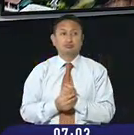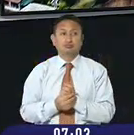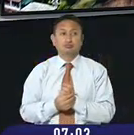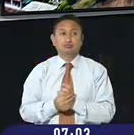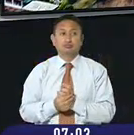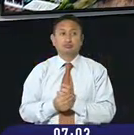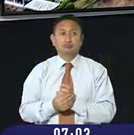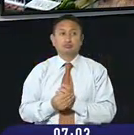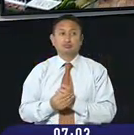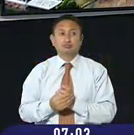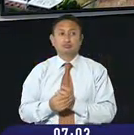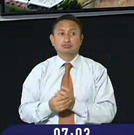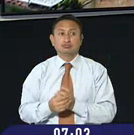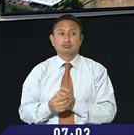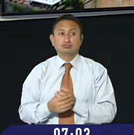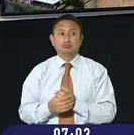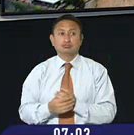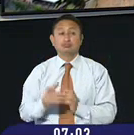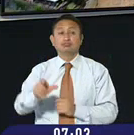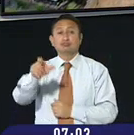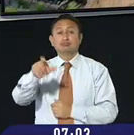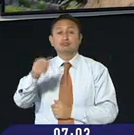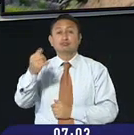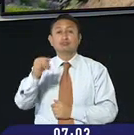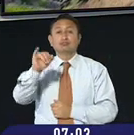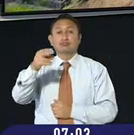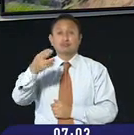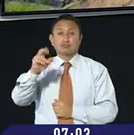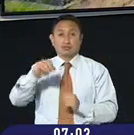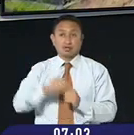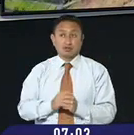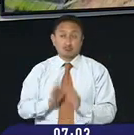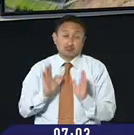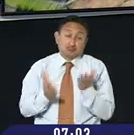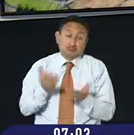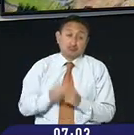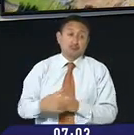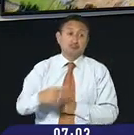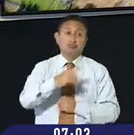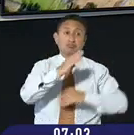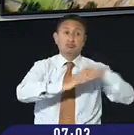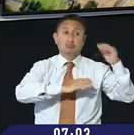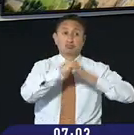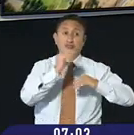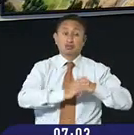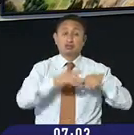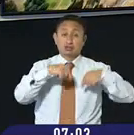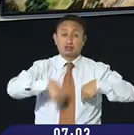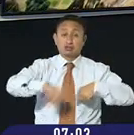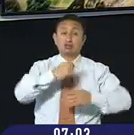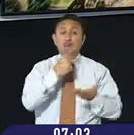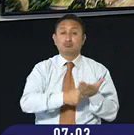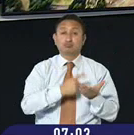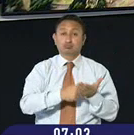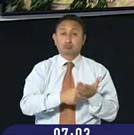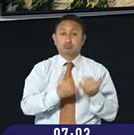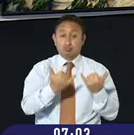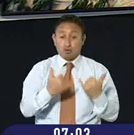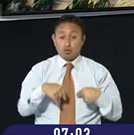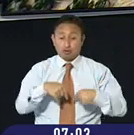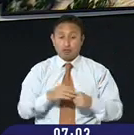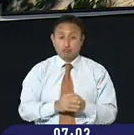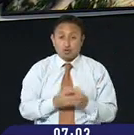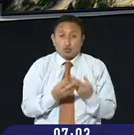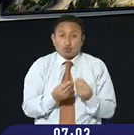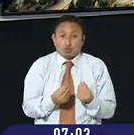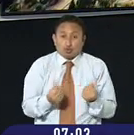algunos sentenciados en el caso Zingue puedan ser declarados inocentes con la audiencia de apelación por el momento se disipa, ya